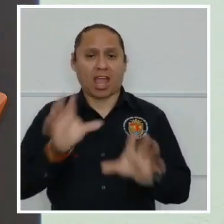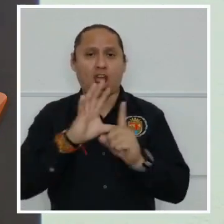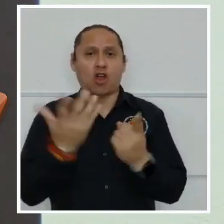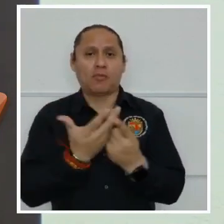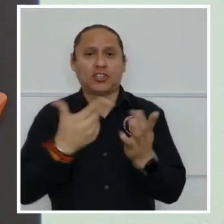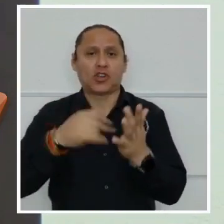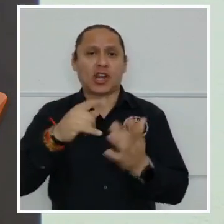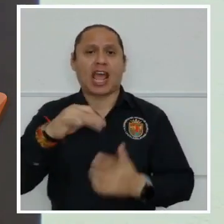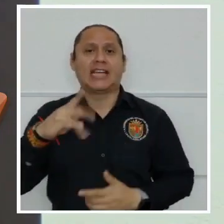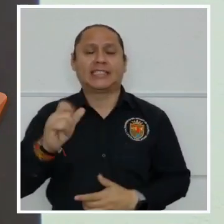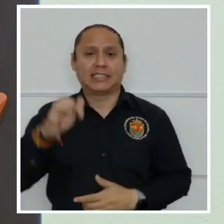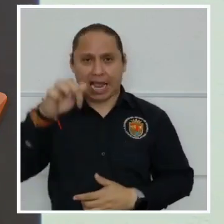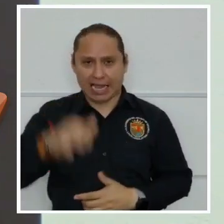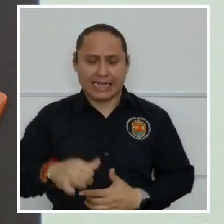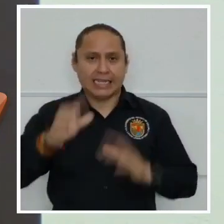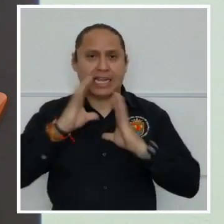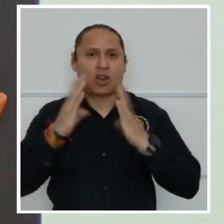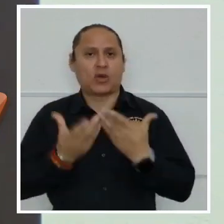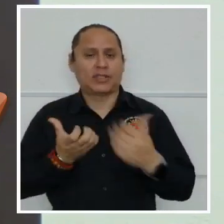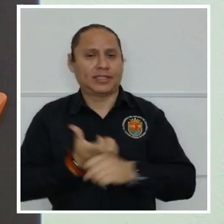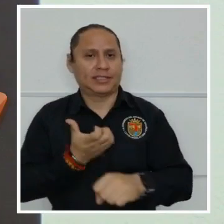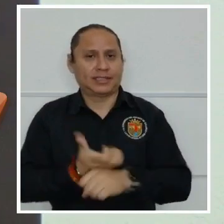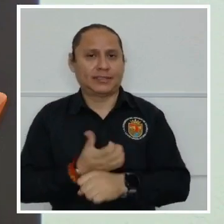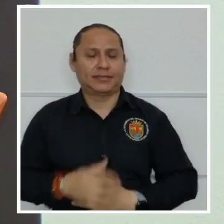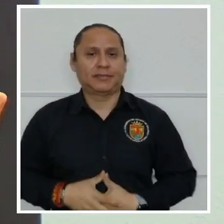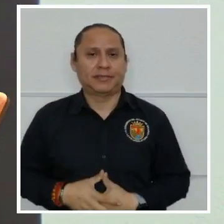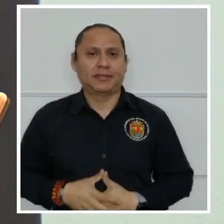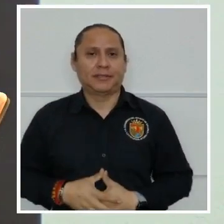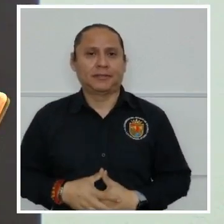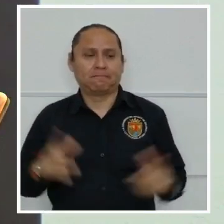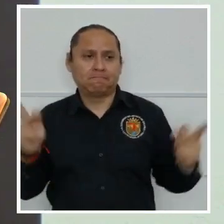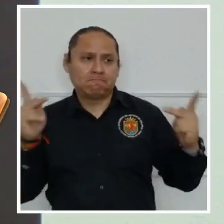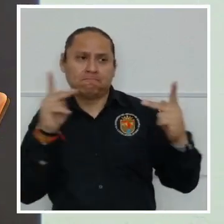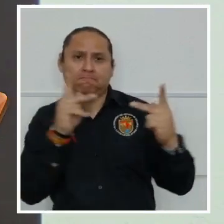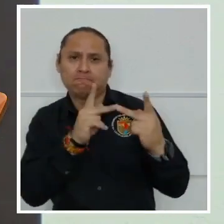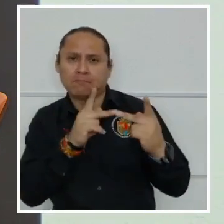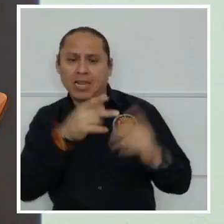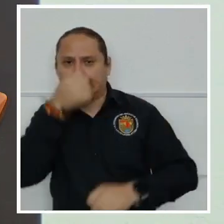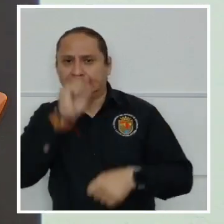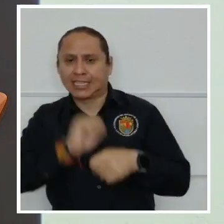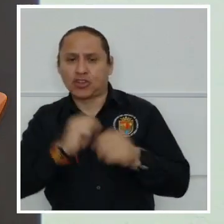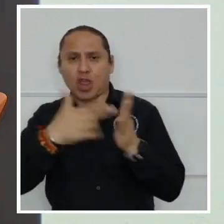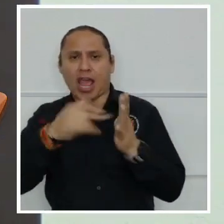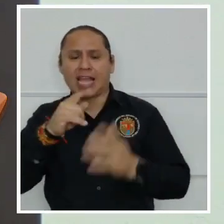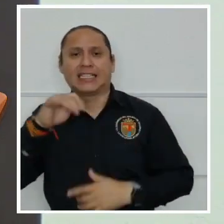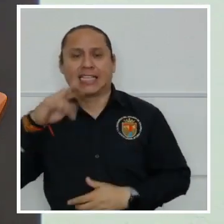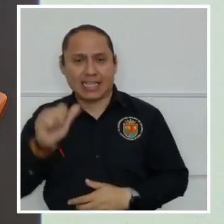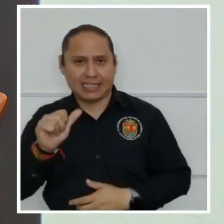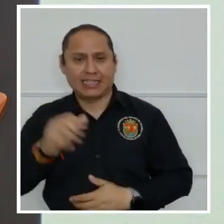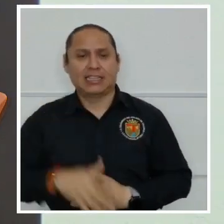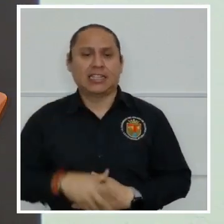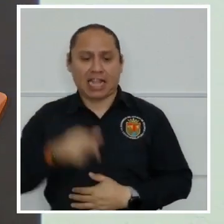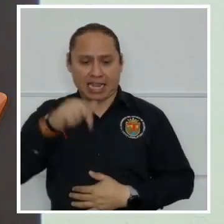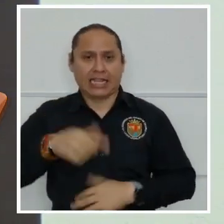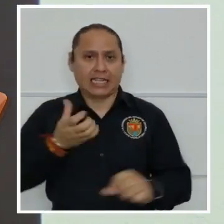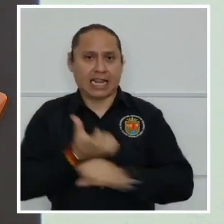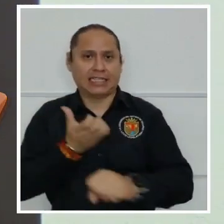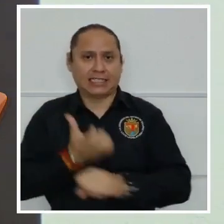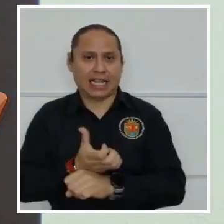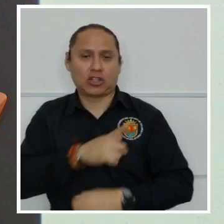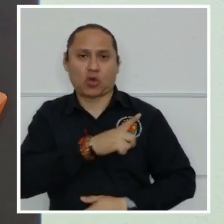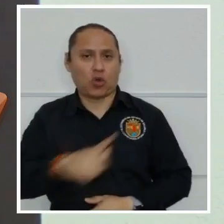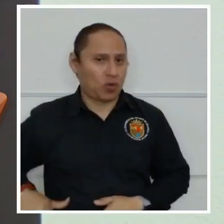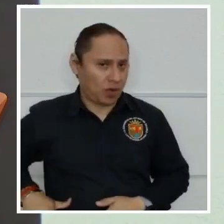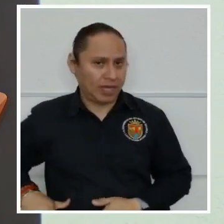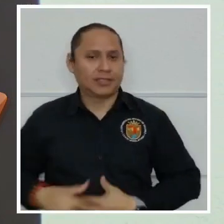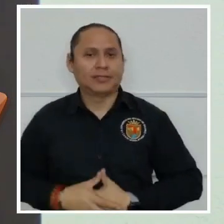Comisión de Hacienda de este Congreso, en sintonía con la Secretaría de Hacienda de nuestro